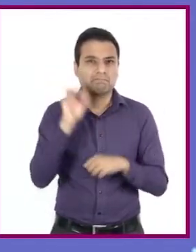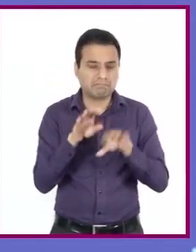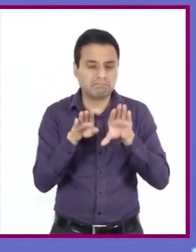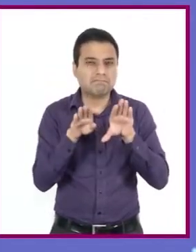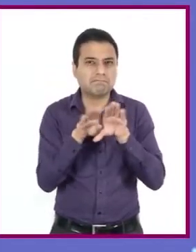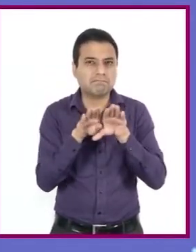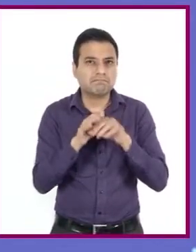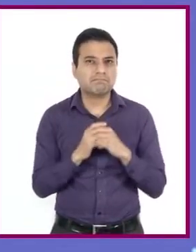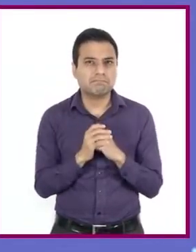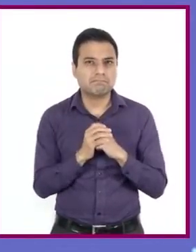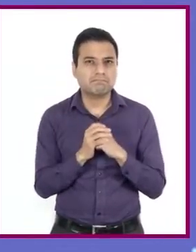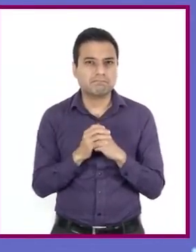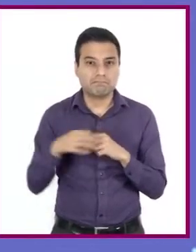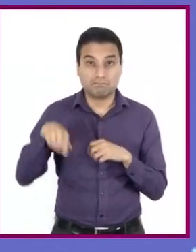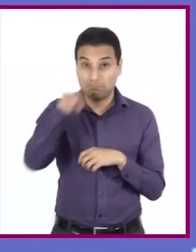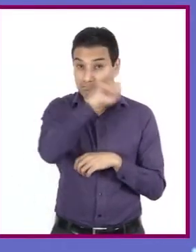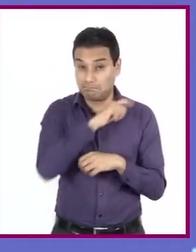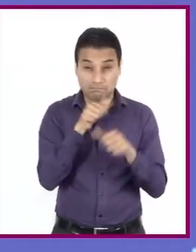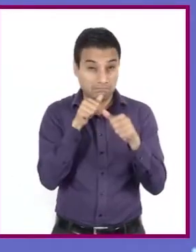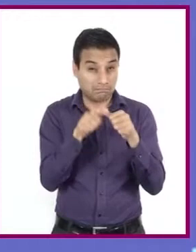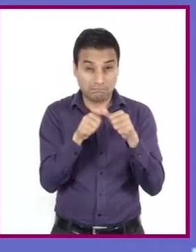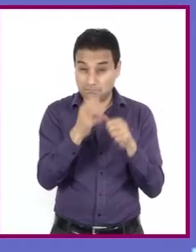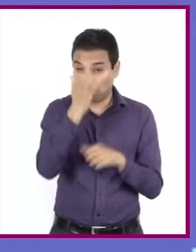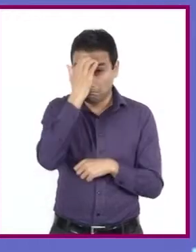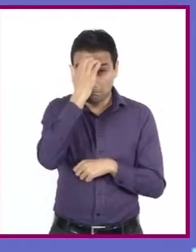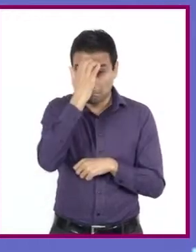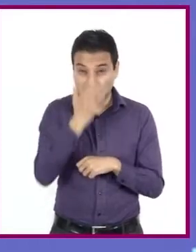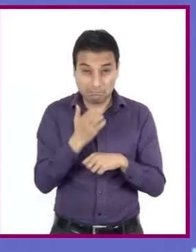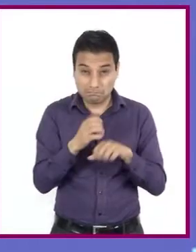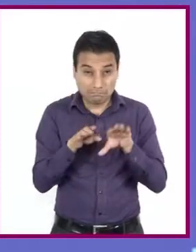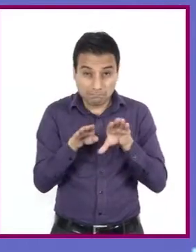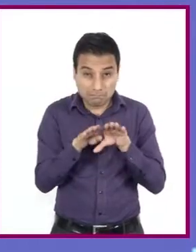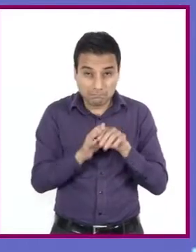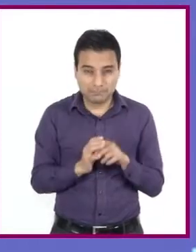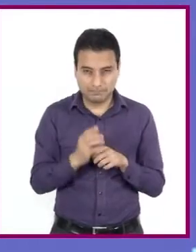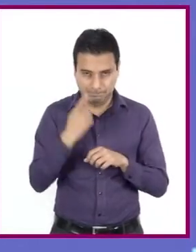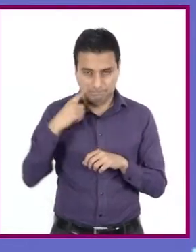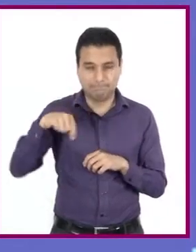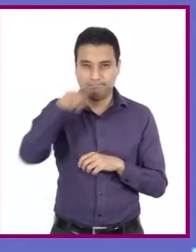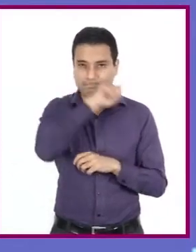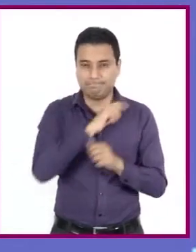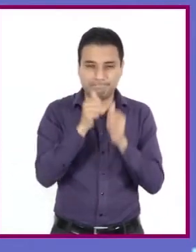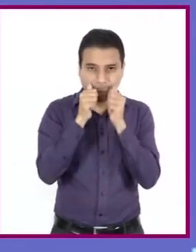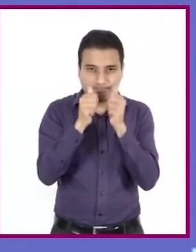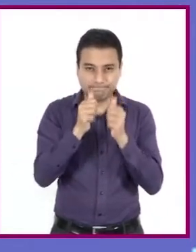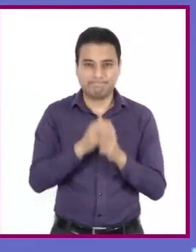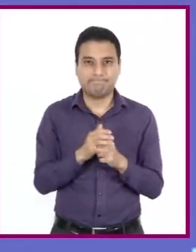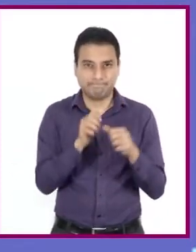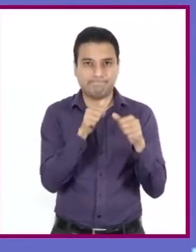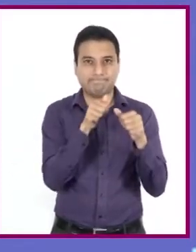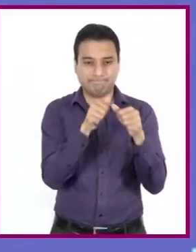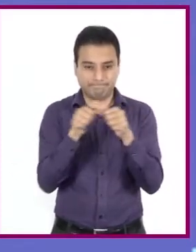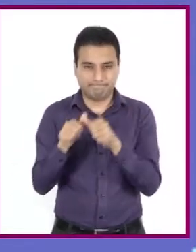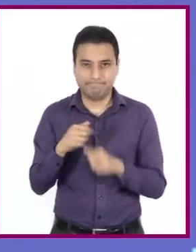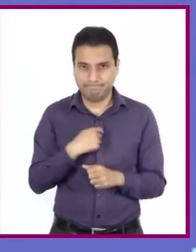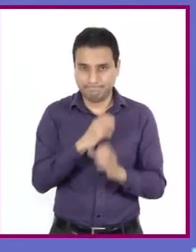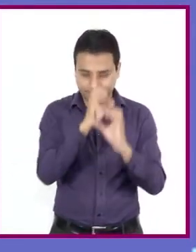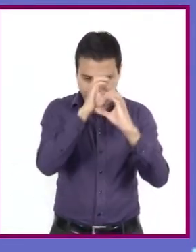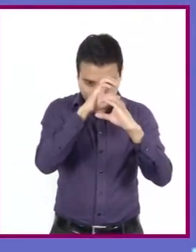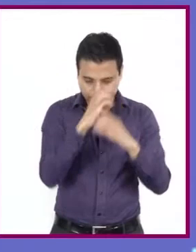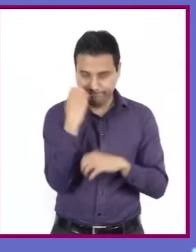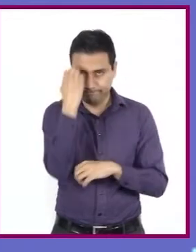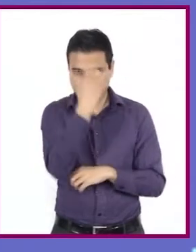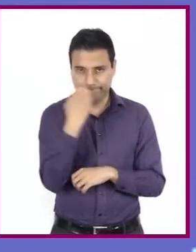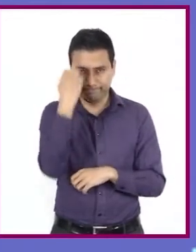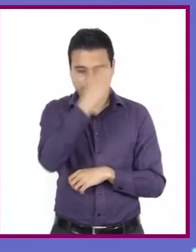conocen la anatomía de una letra? Pongan atención, porque pondremos las letras bajo el microscopio para